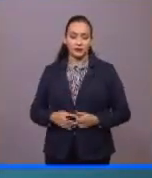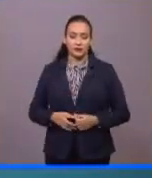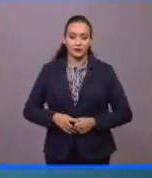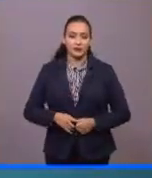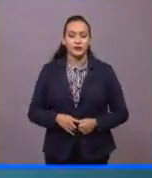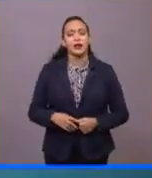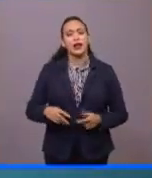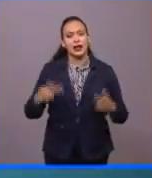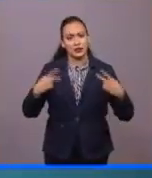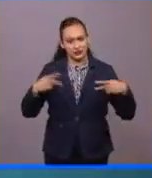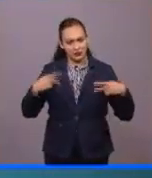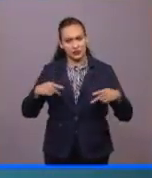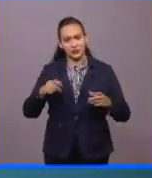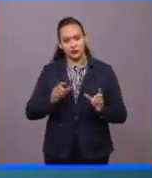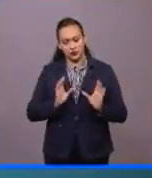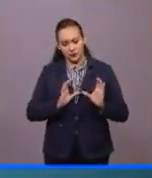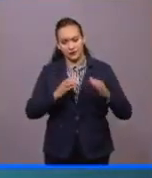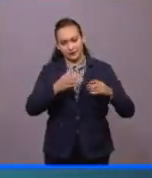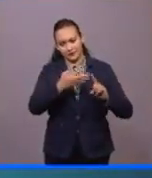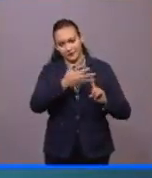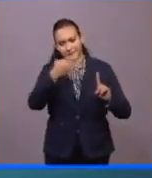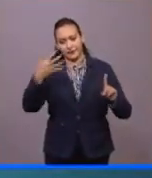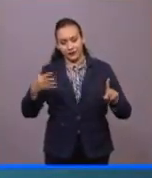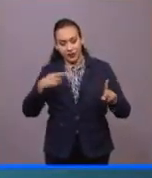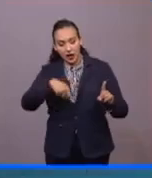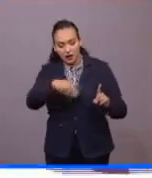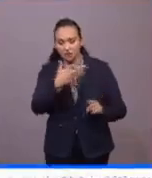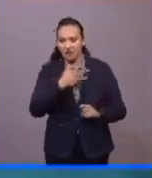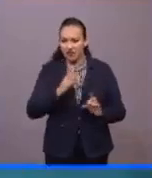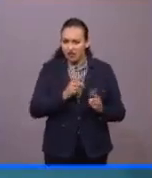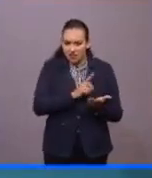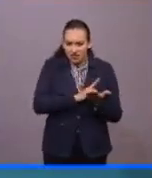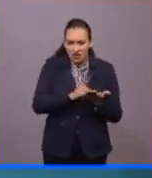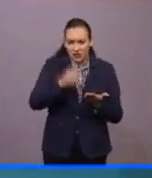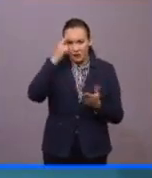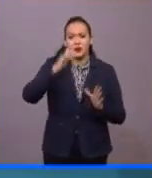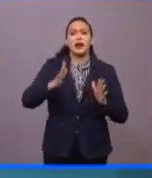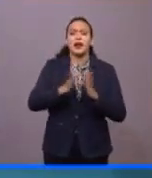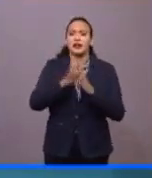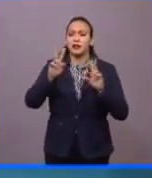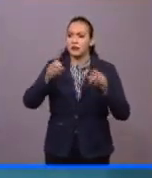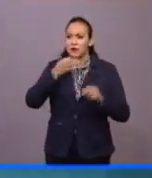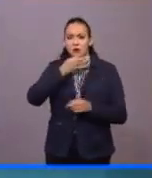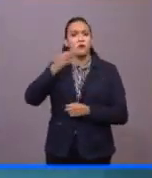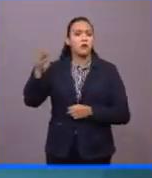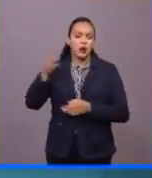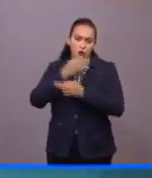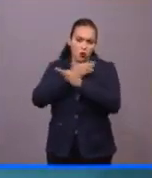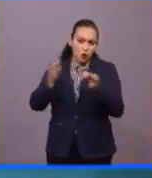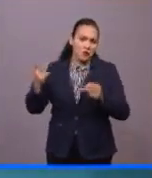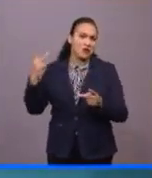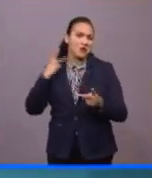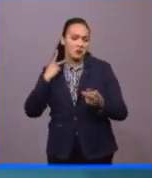las personas de la diversidad sexual tienen derecho a participar en los asuntos públicos, especialmente en aquellos